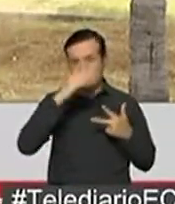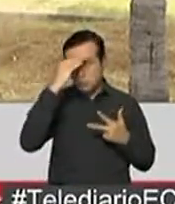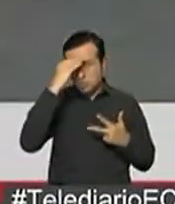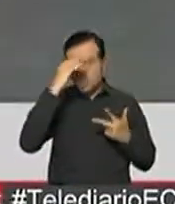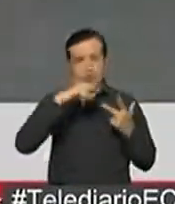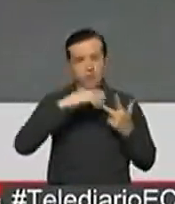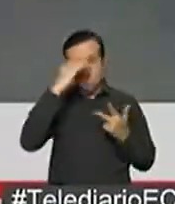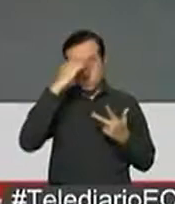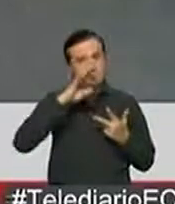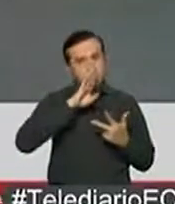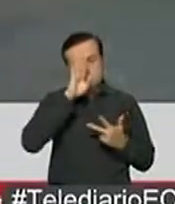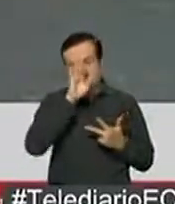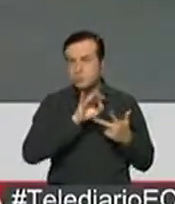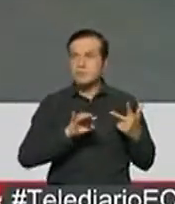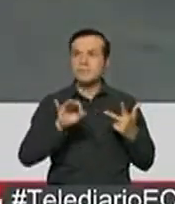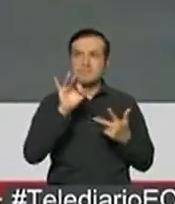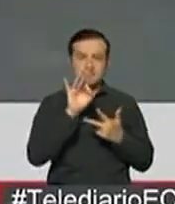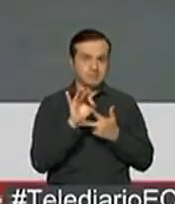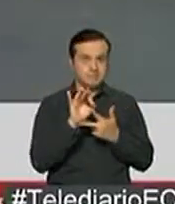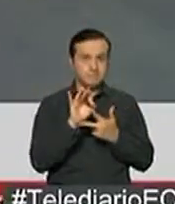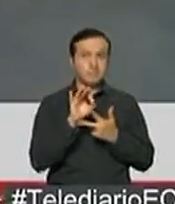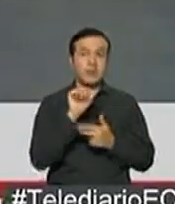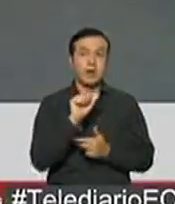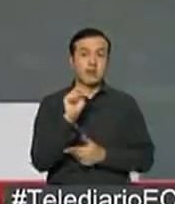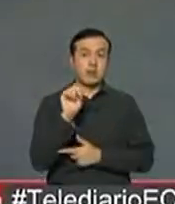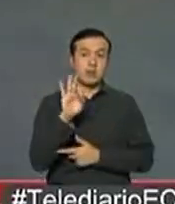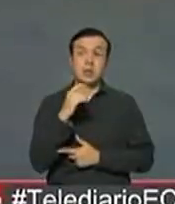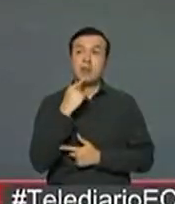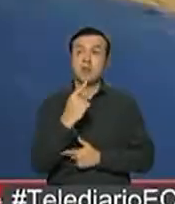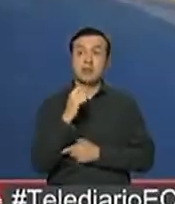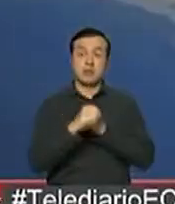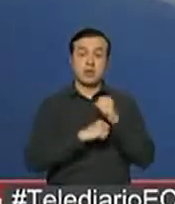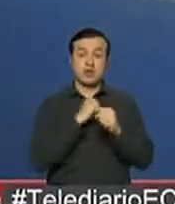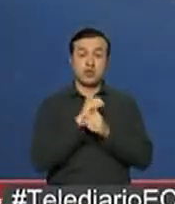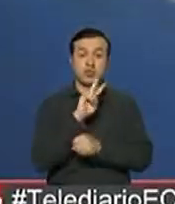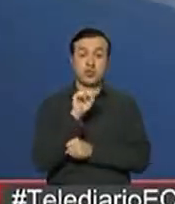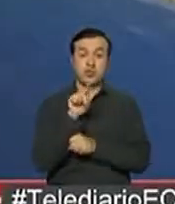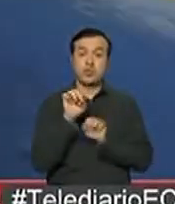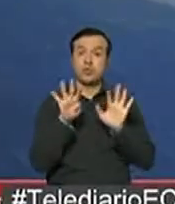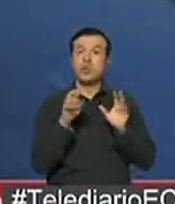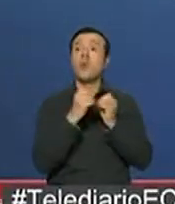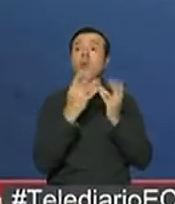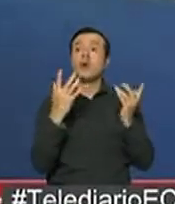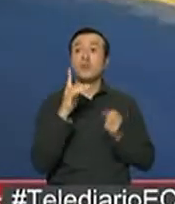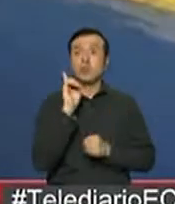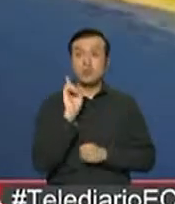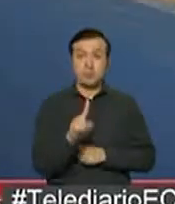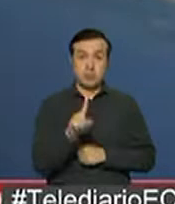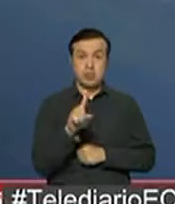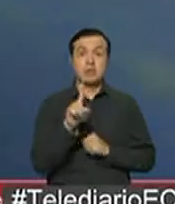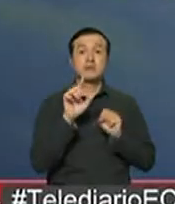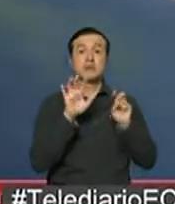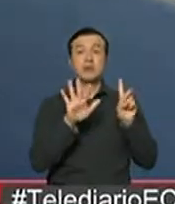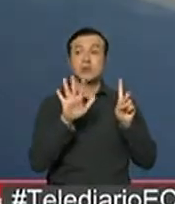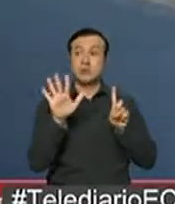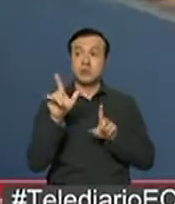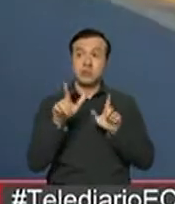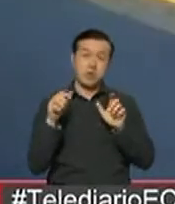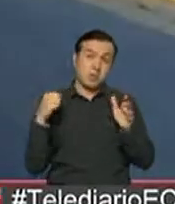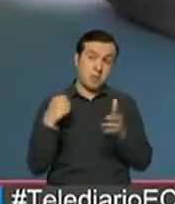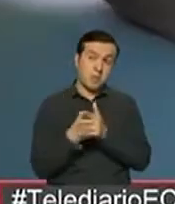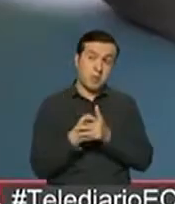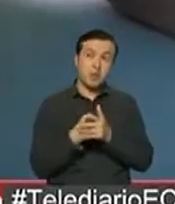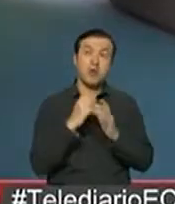a decir de la agencia nacional de tránsito en 2019 se reportaron mil 76 siniestros en el sistema de